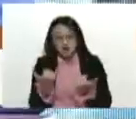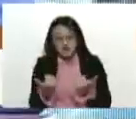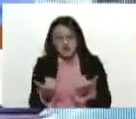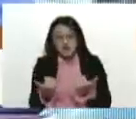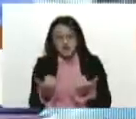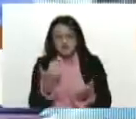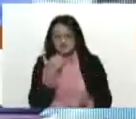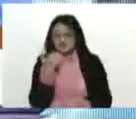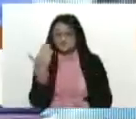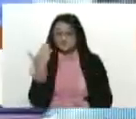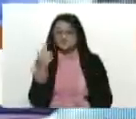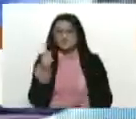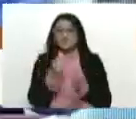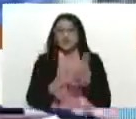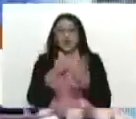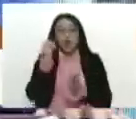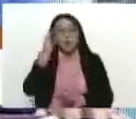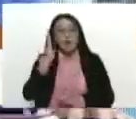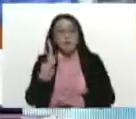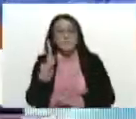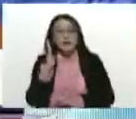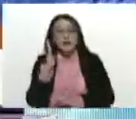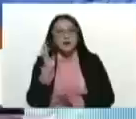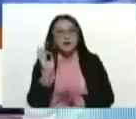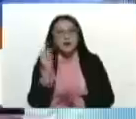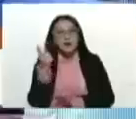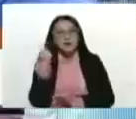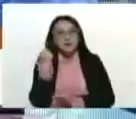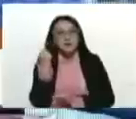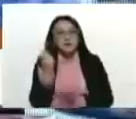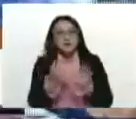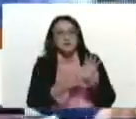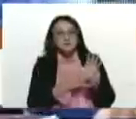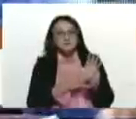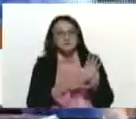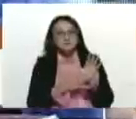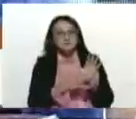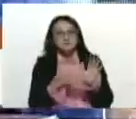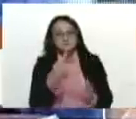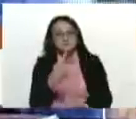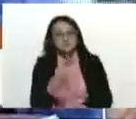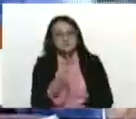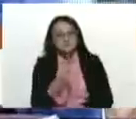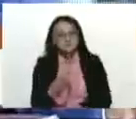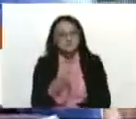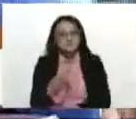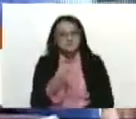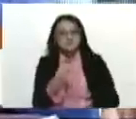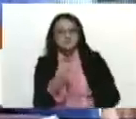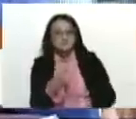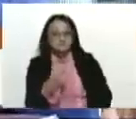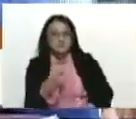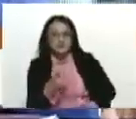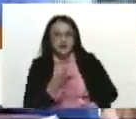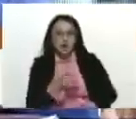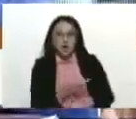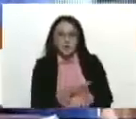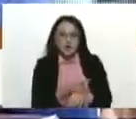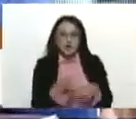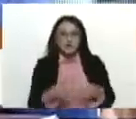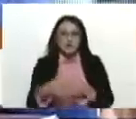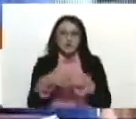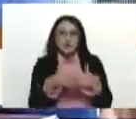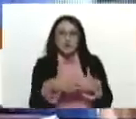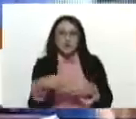ratificado el decreto Obama y ayer hubo una declaración del del gobierno norteamericano